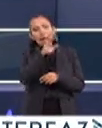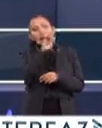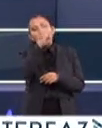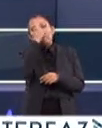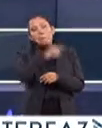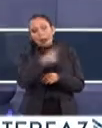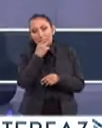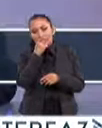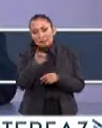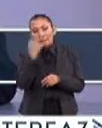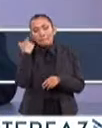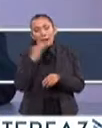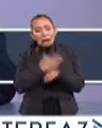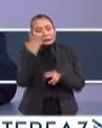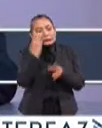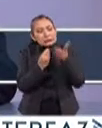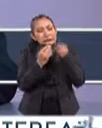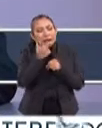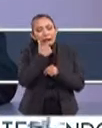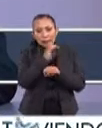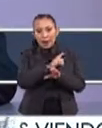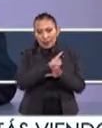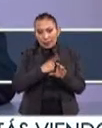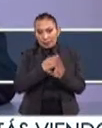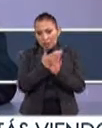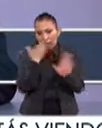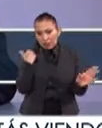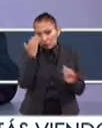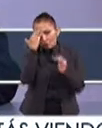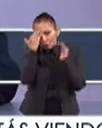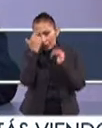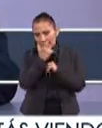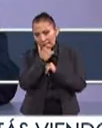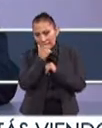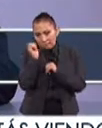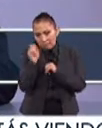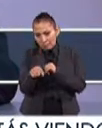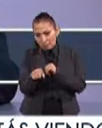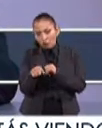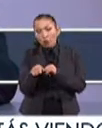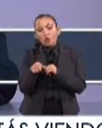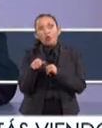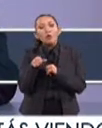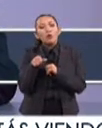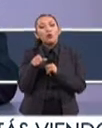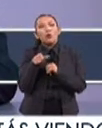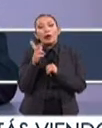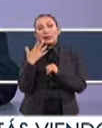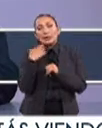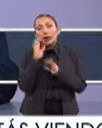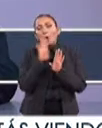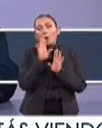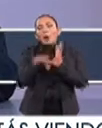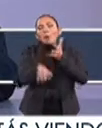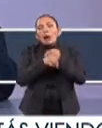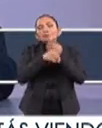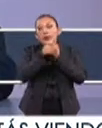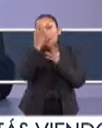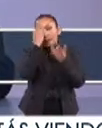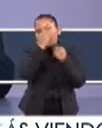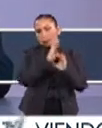para, como dices, fortalecer el inglés. Ya tienes que tener ciertos conocimientos y es como para terminar de